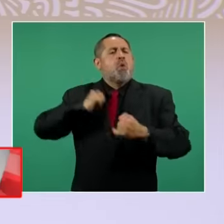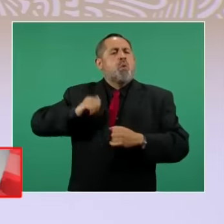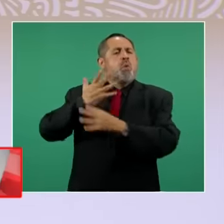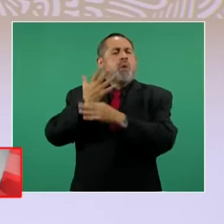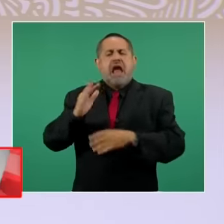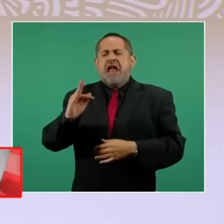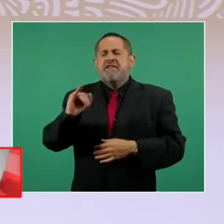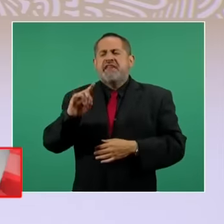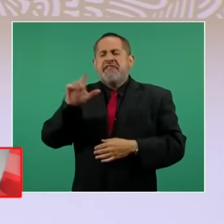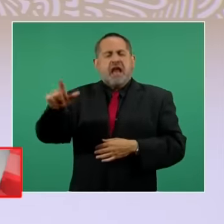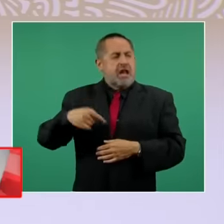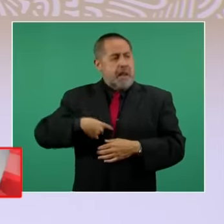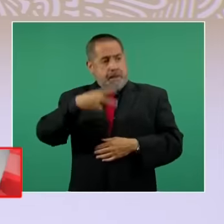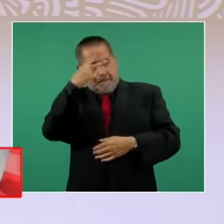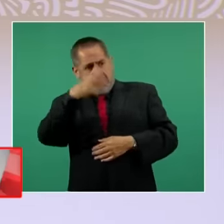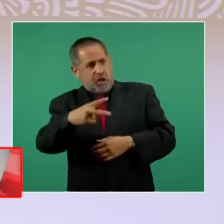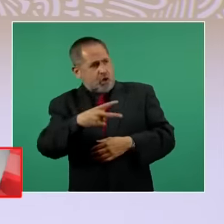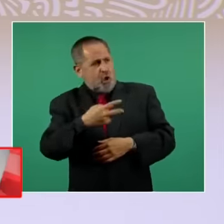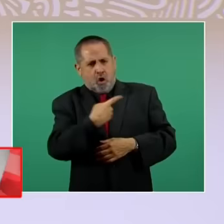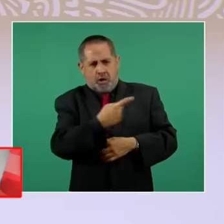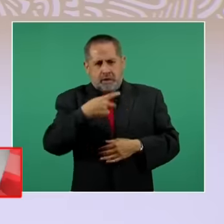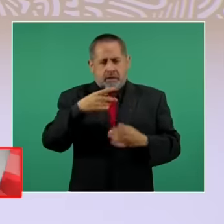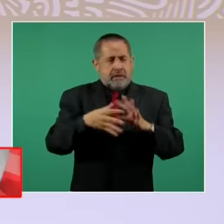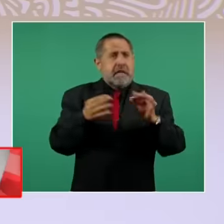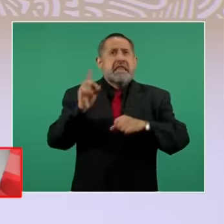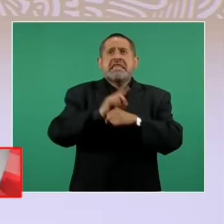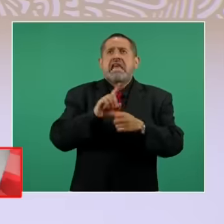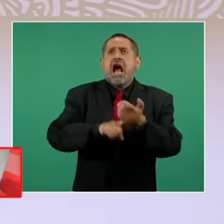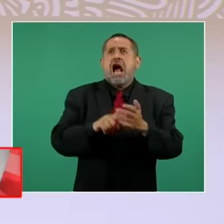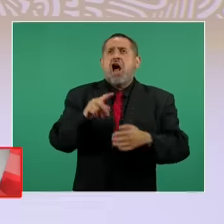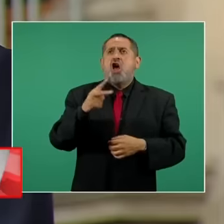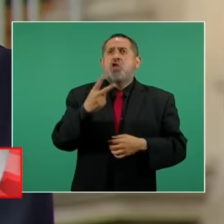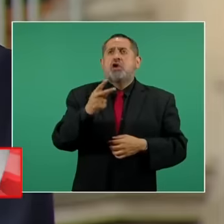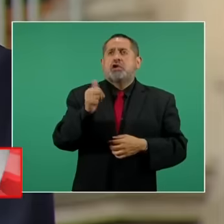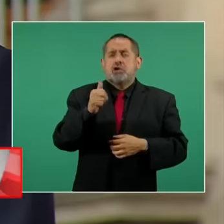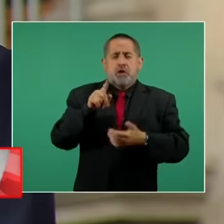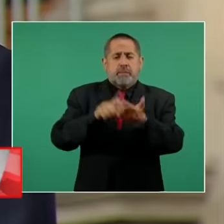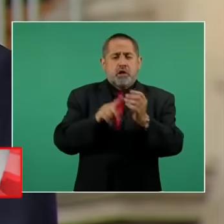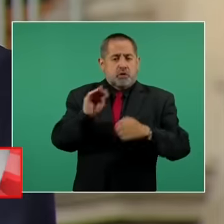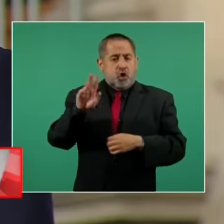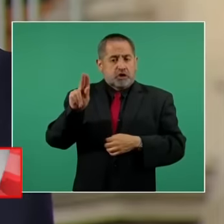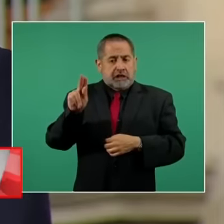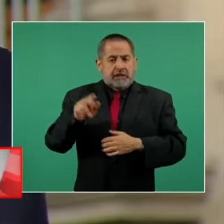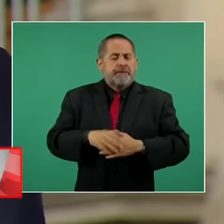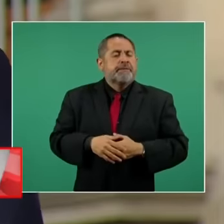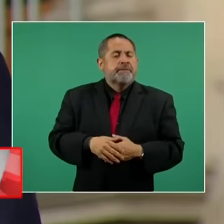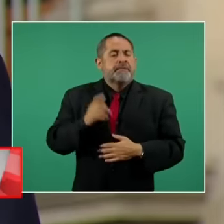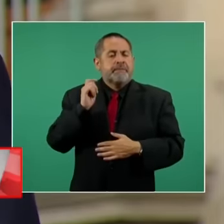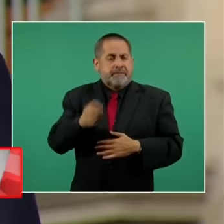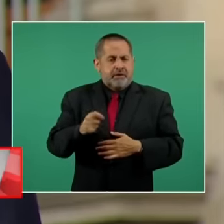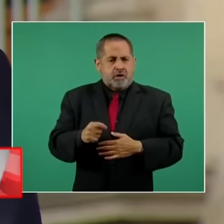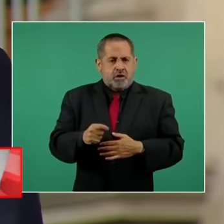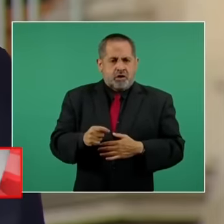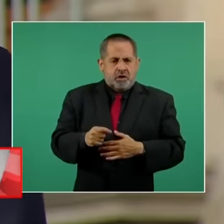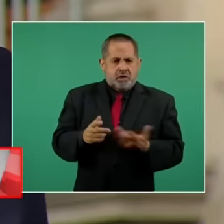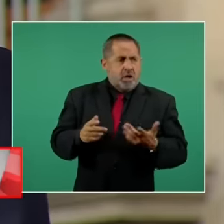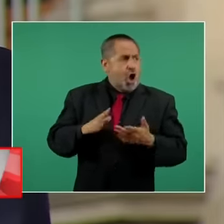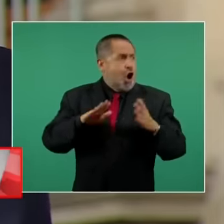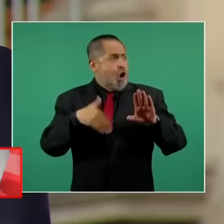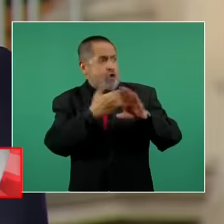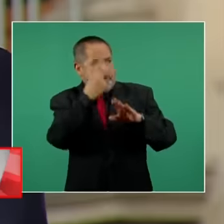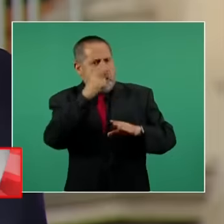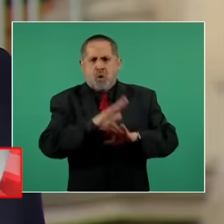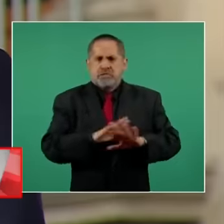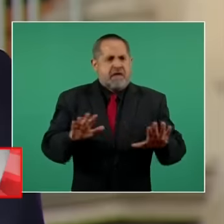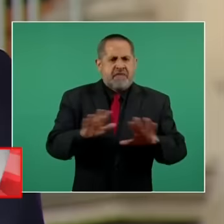de amistad cubano-mexicana celebrado el 2 de agosto de 1980. Nada soportaremos contra México,